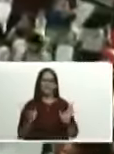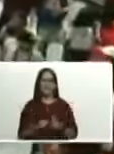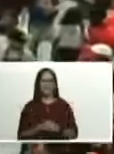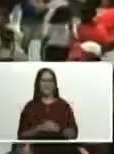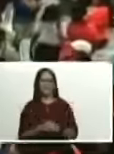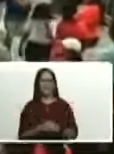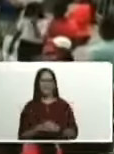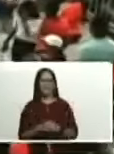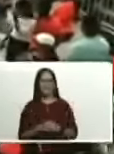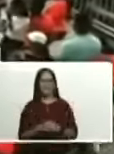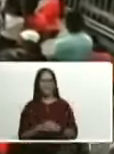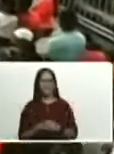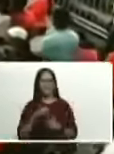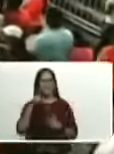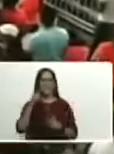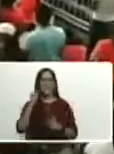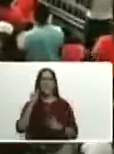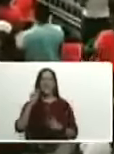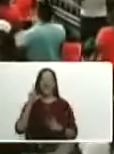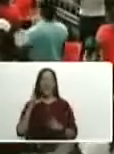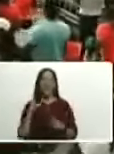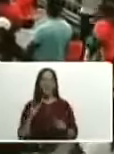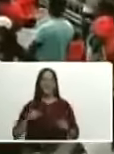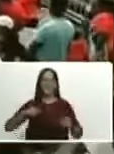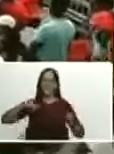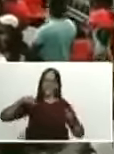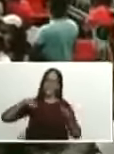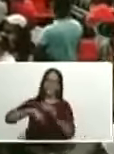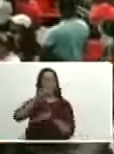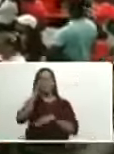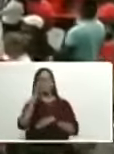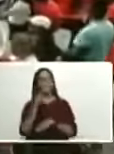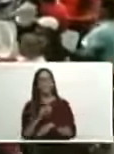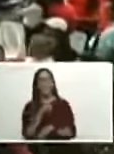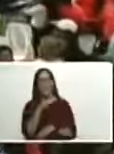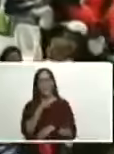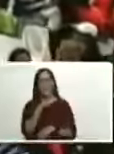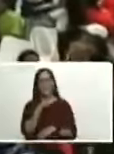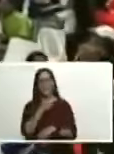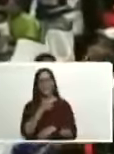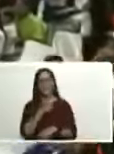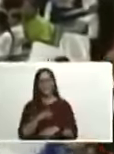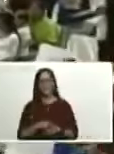Ministro Leal Tellería, que pase Leal Tellería.